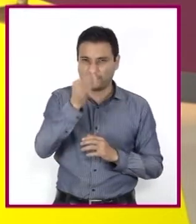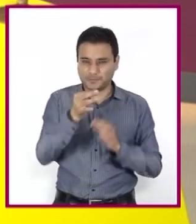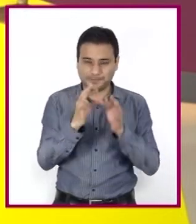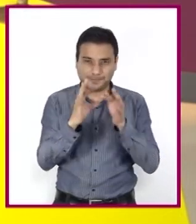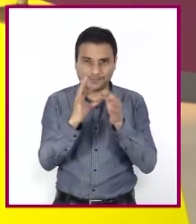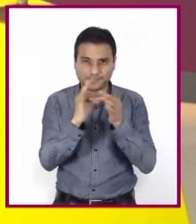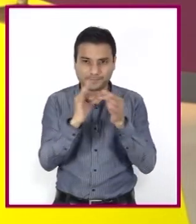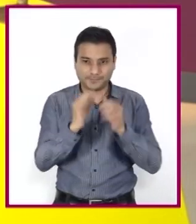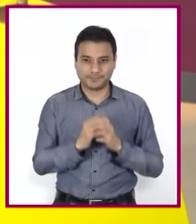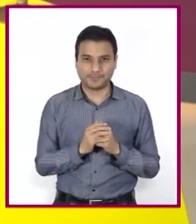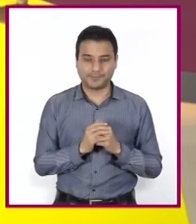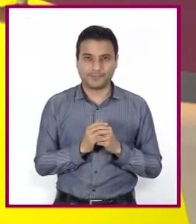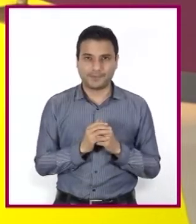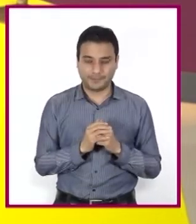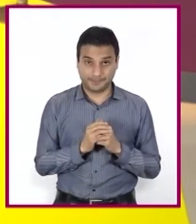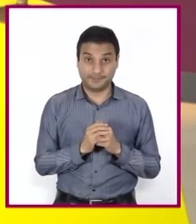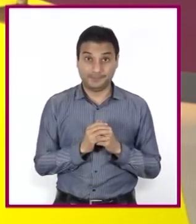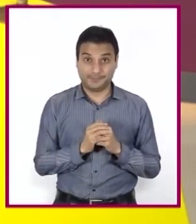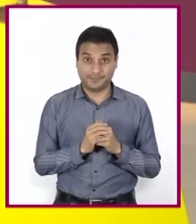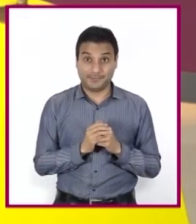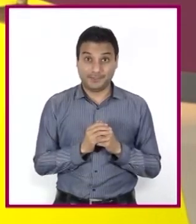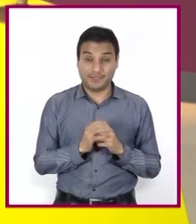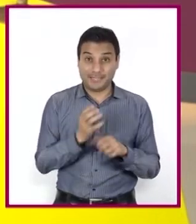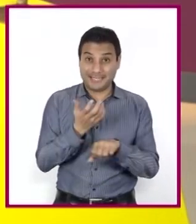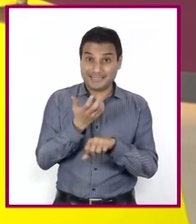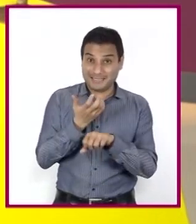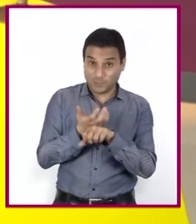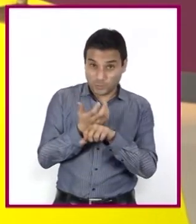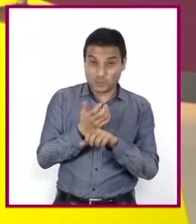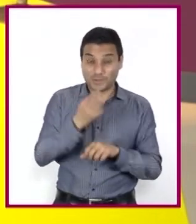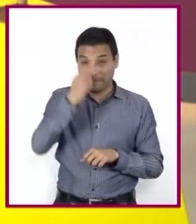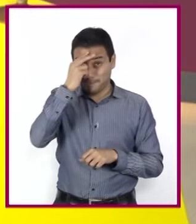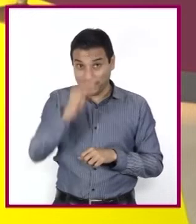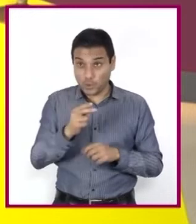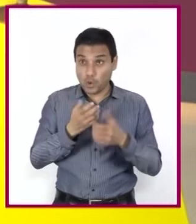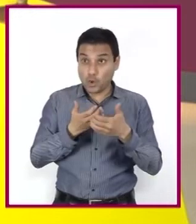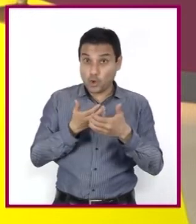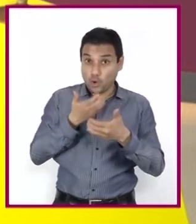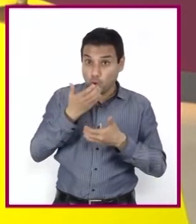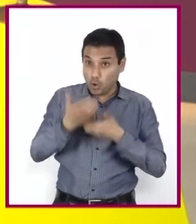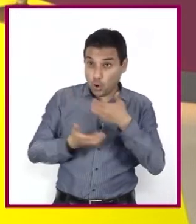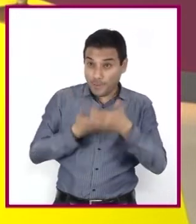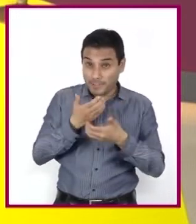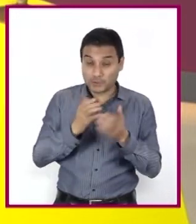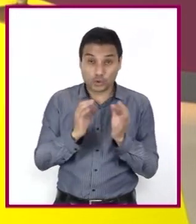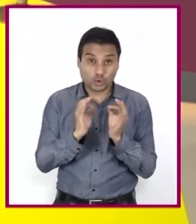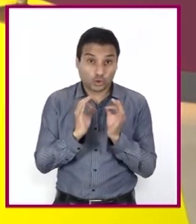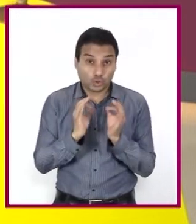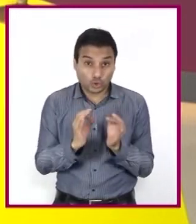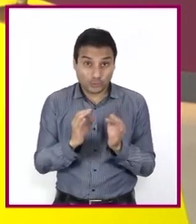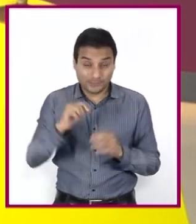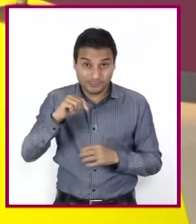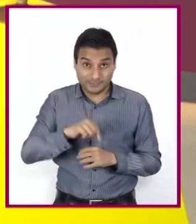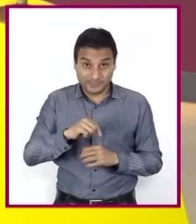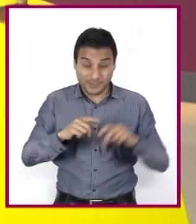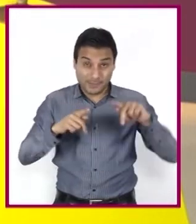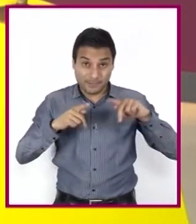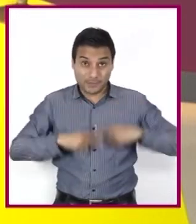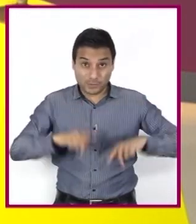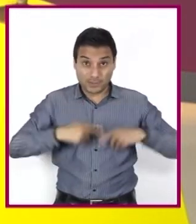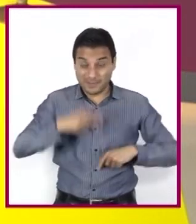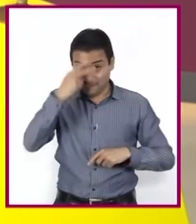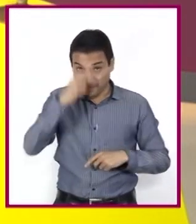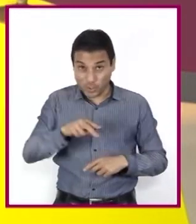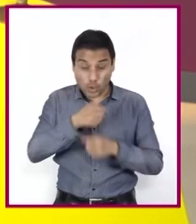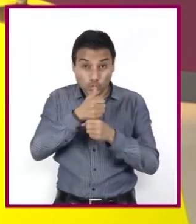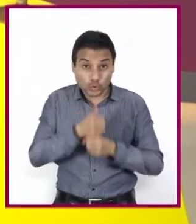tal, la contracción del comercio de petróleo y metales no afectó directamente a los hogares de nuestros nacionales,